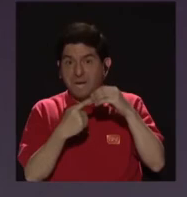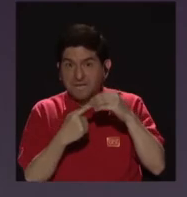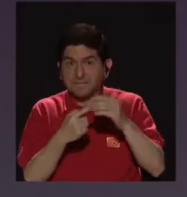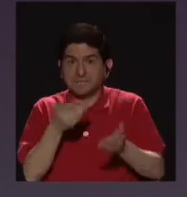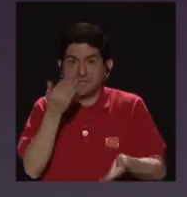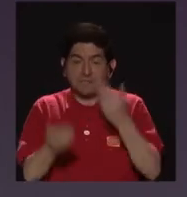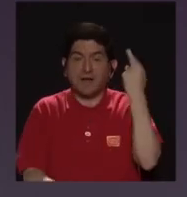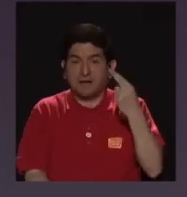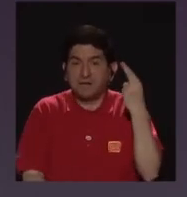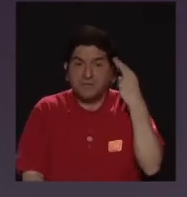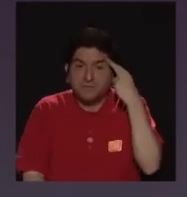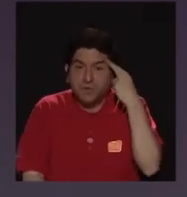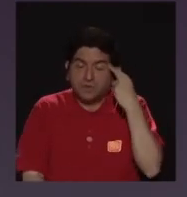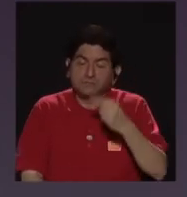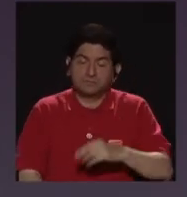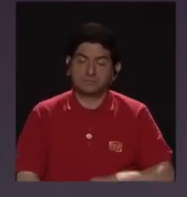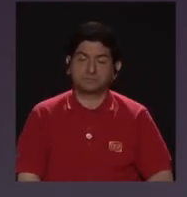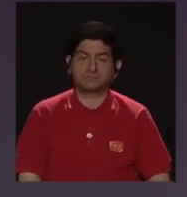razones